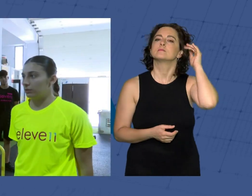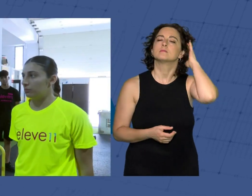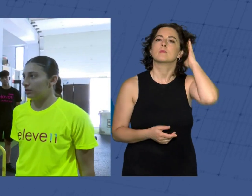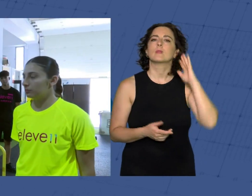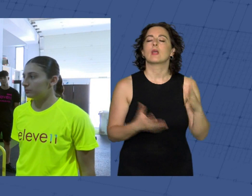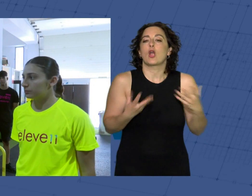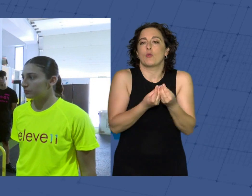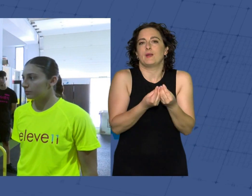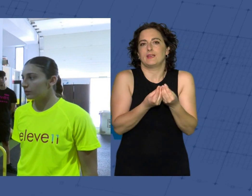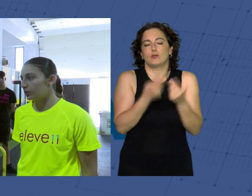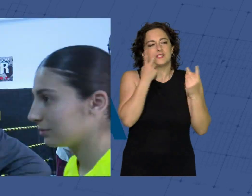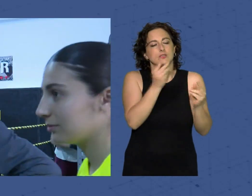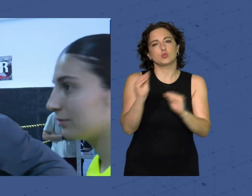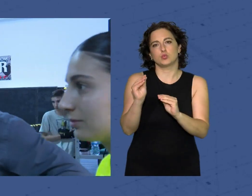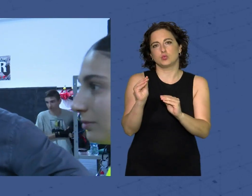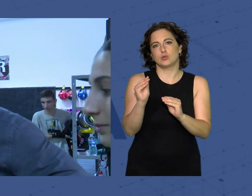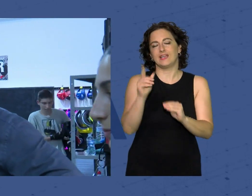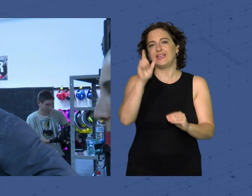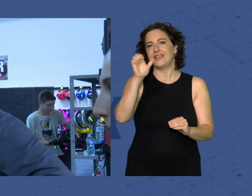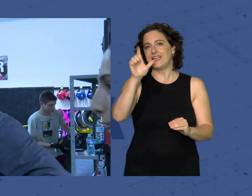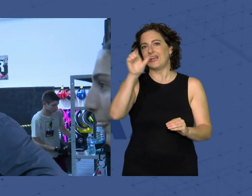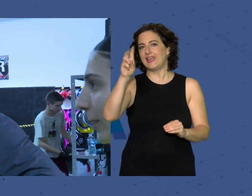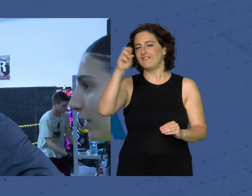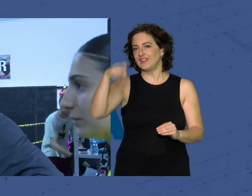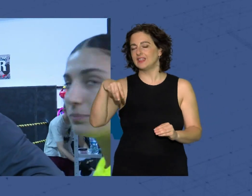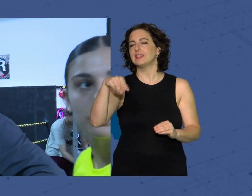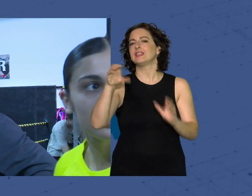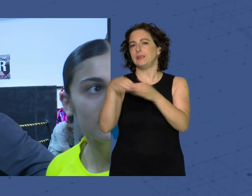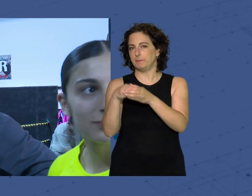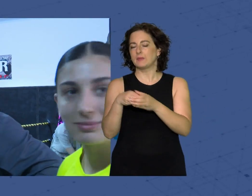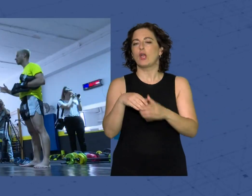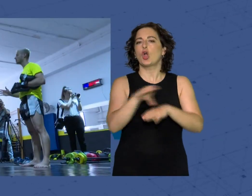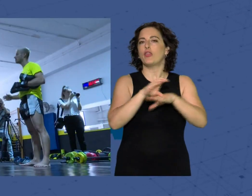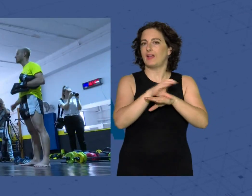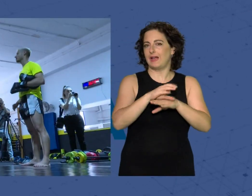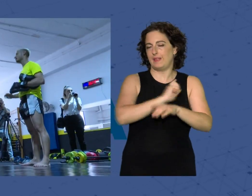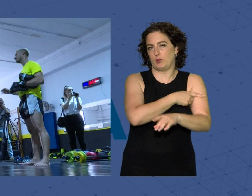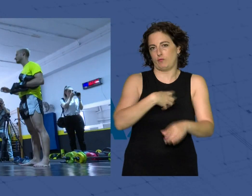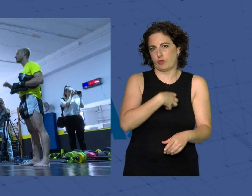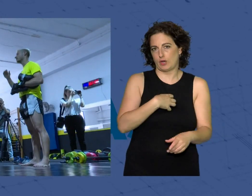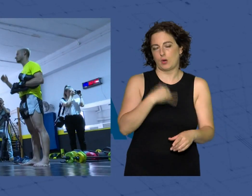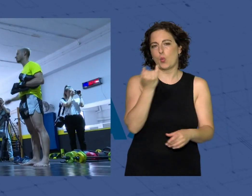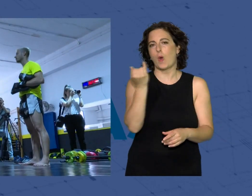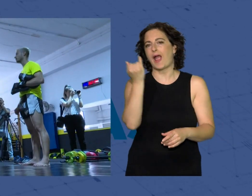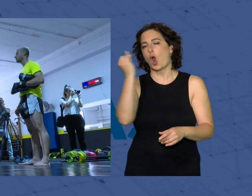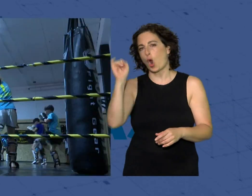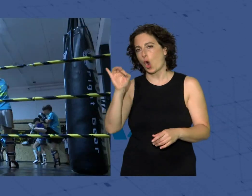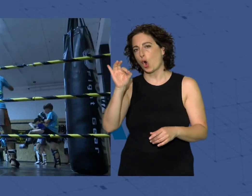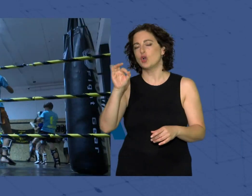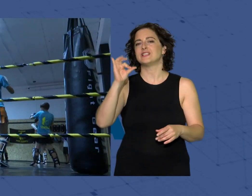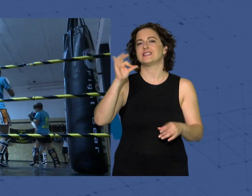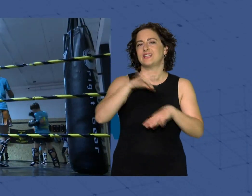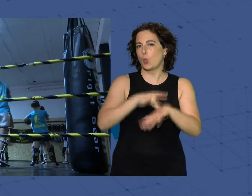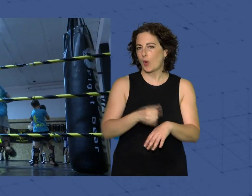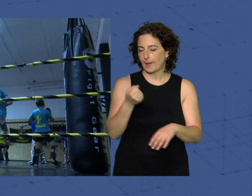Acompañamos en su visita al Eleven Team Almería al concejal de deportes en funciones Juan José Segura un centro deportivo de